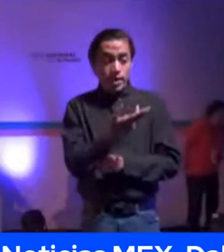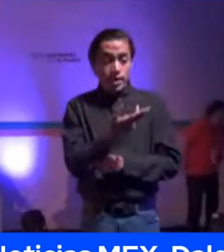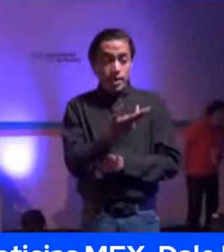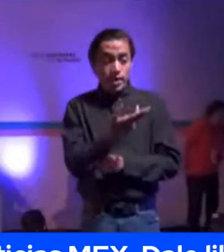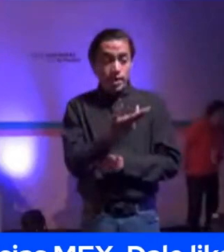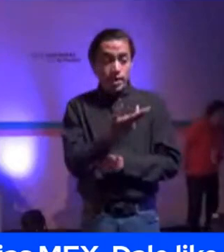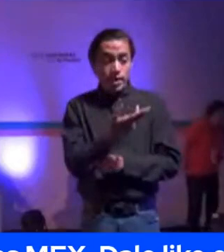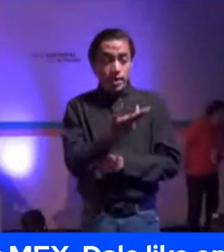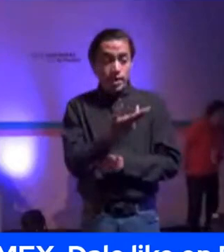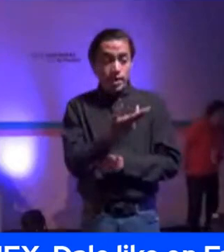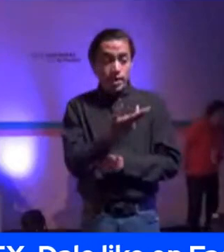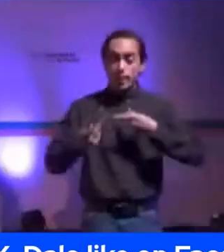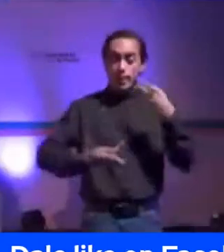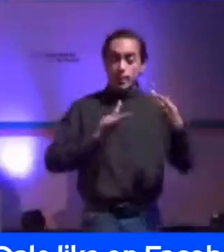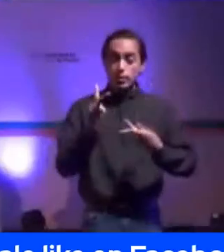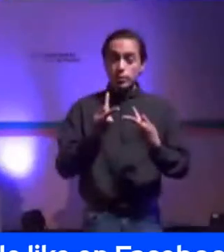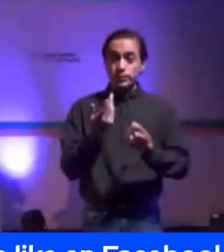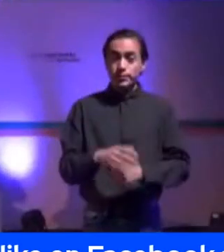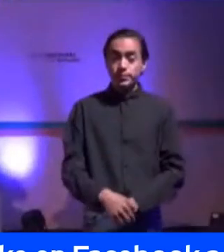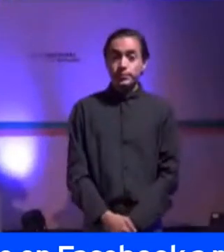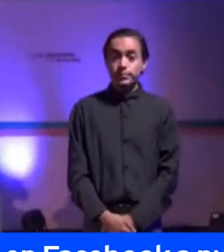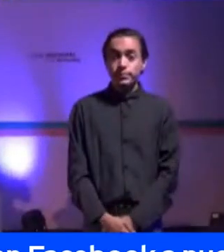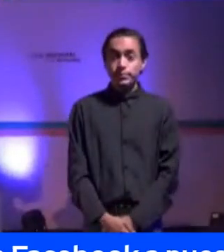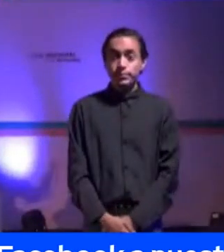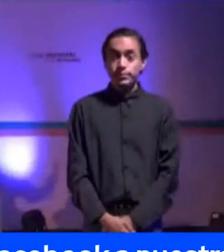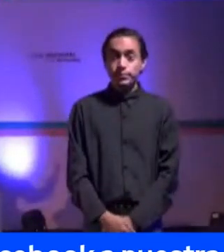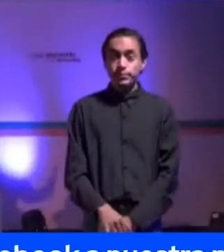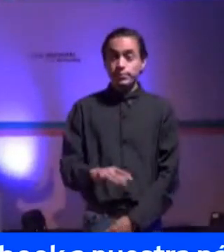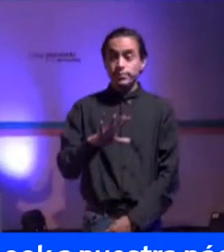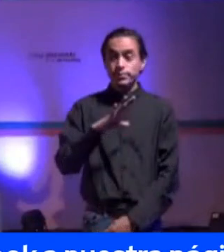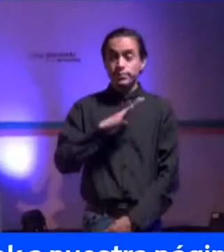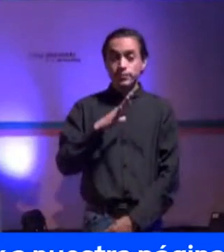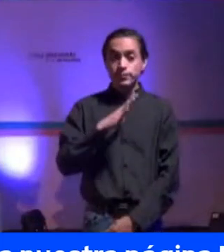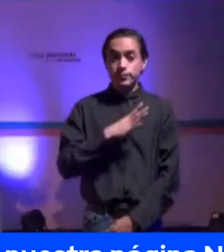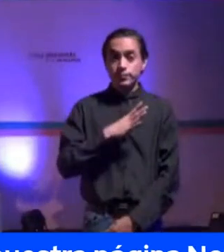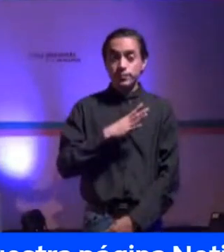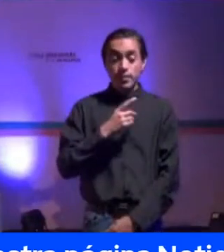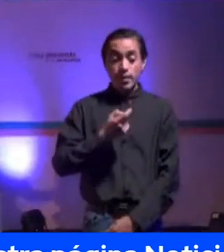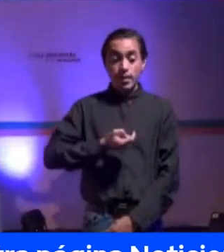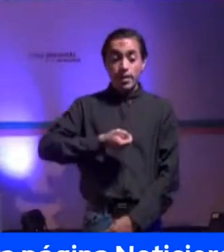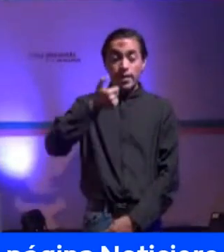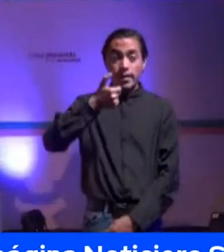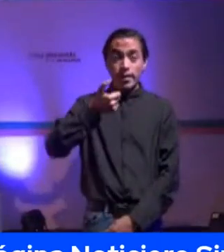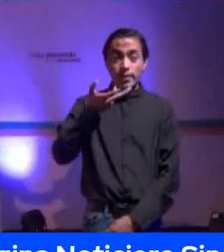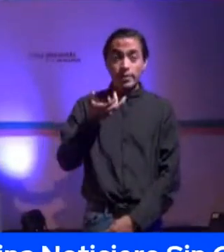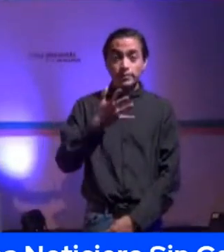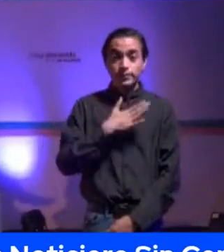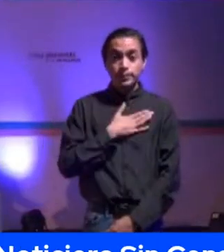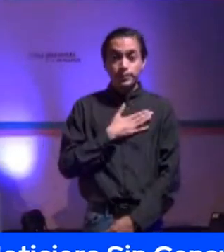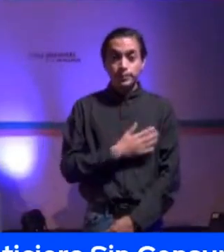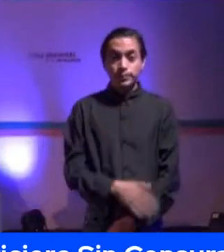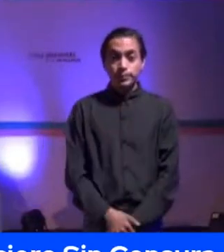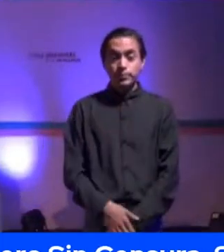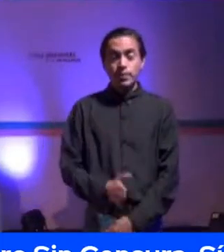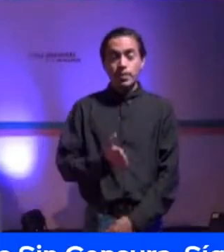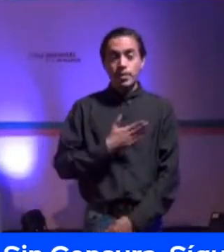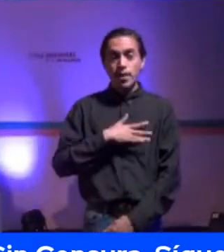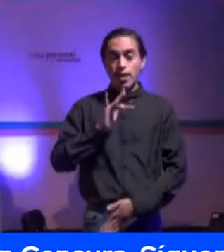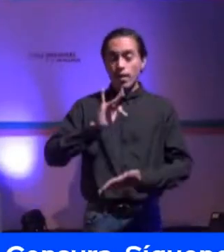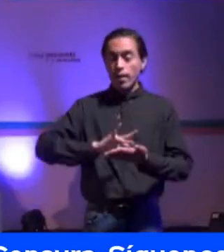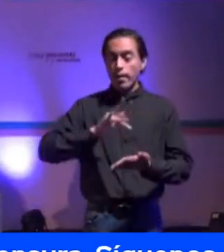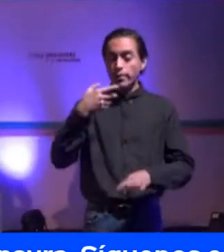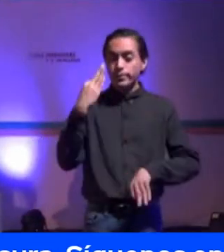sí, vamos con preguntas y respuestas. Aquí estoy. Soy el primero. Yo les agradezco